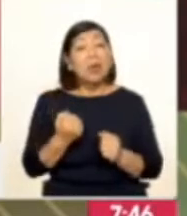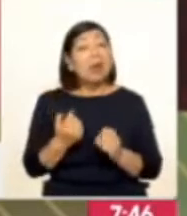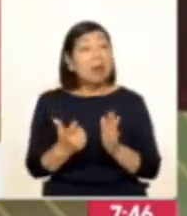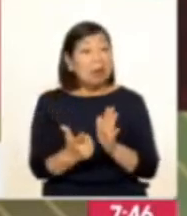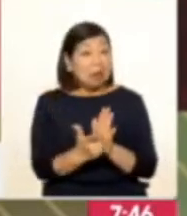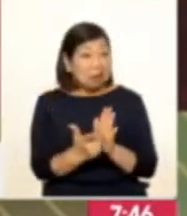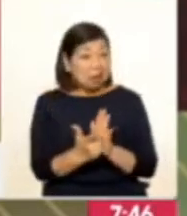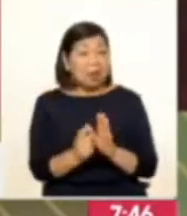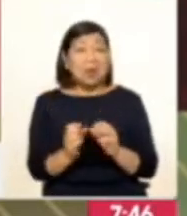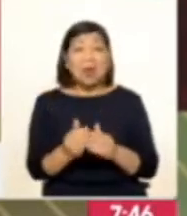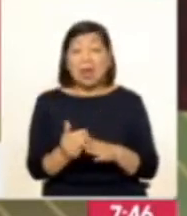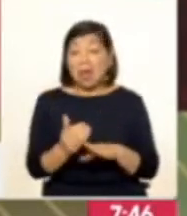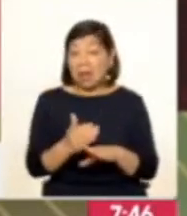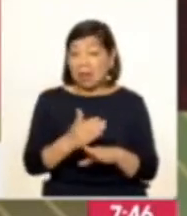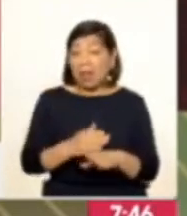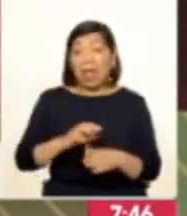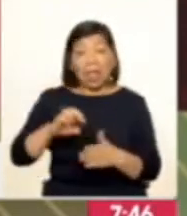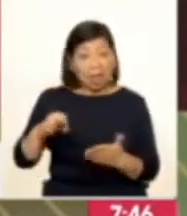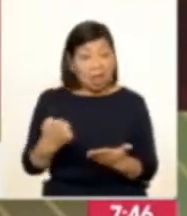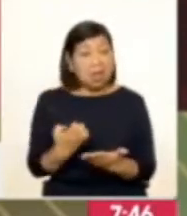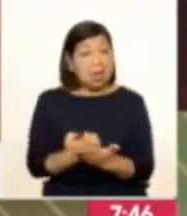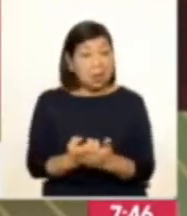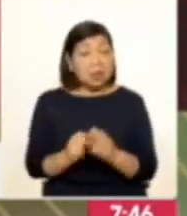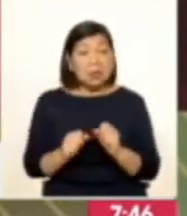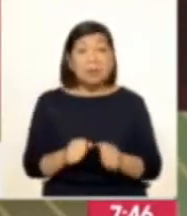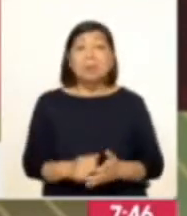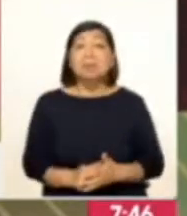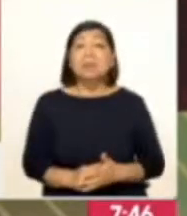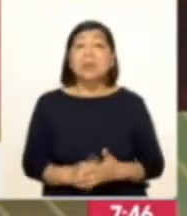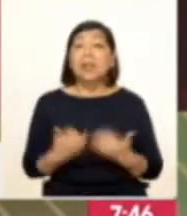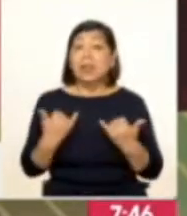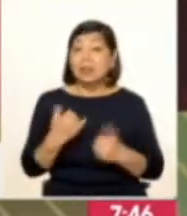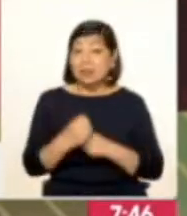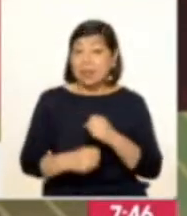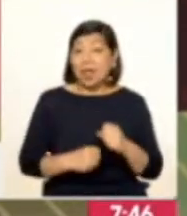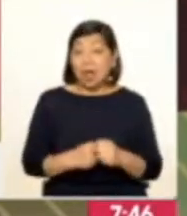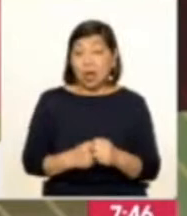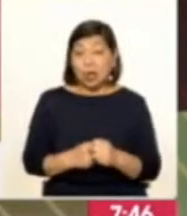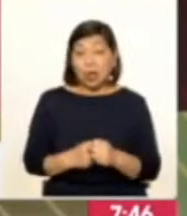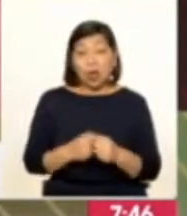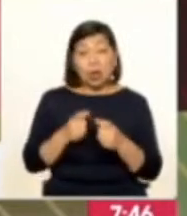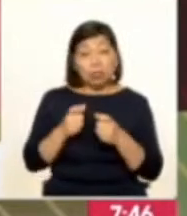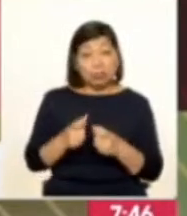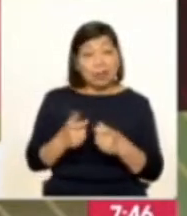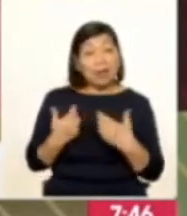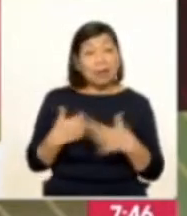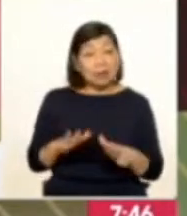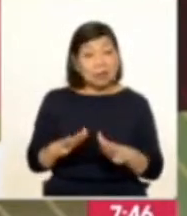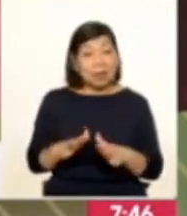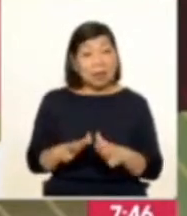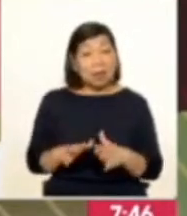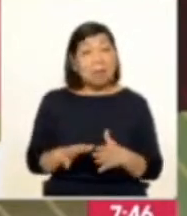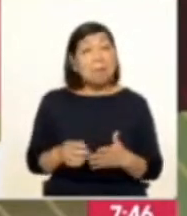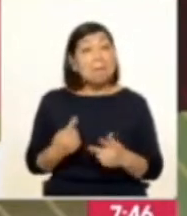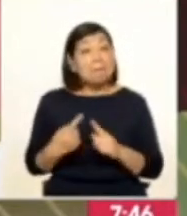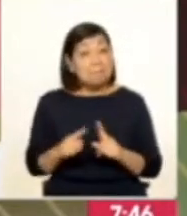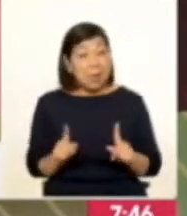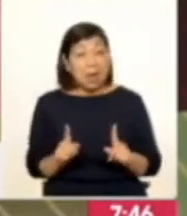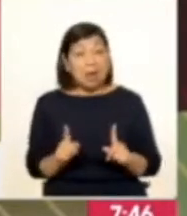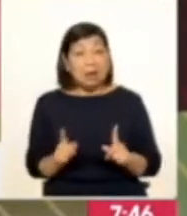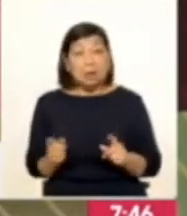y también en sus momentos del poder ejecutivo este año la contraloría va ya dispone de los recursos para